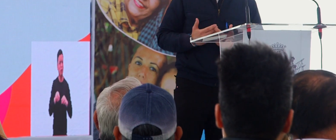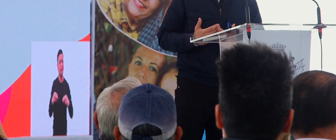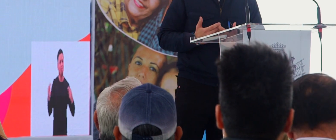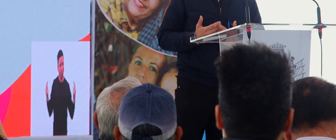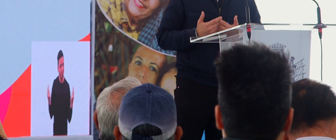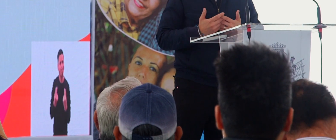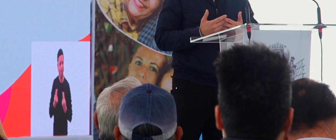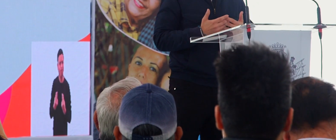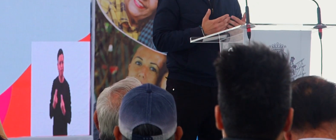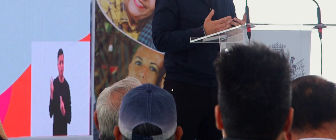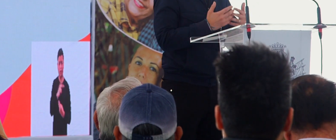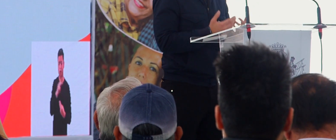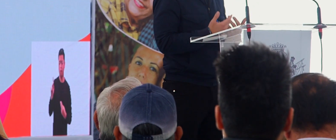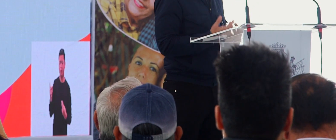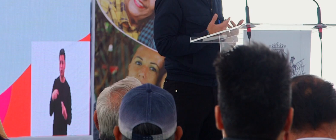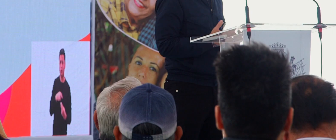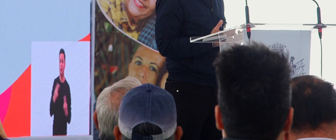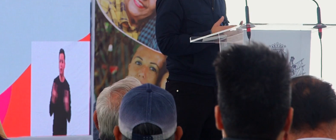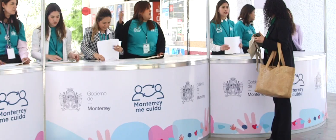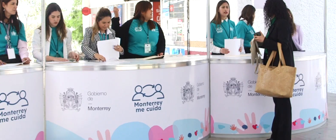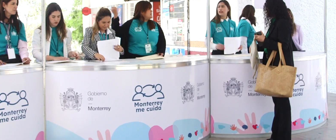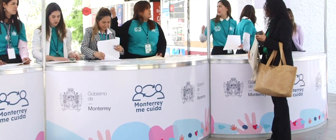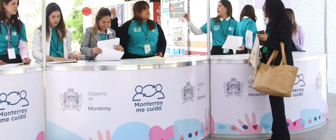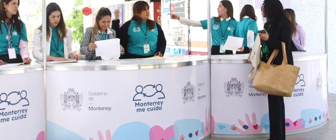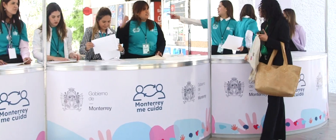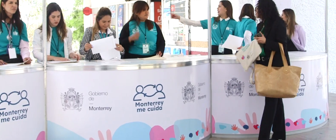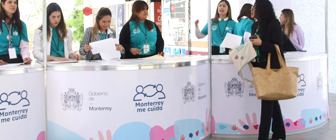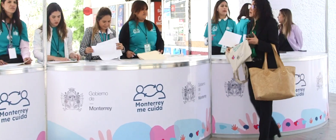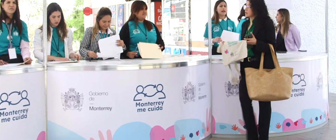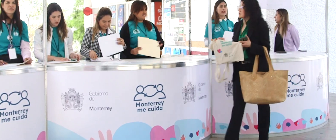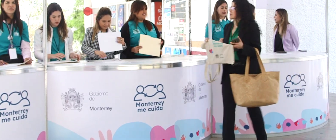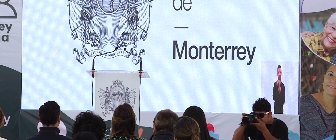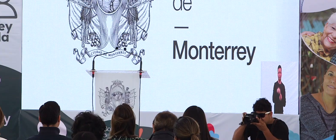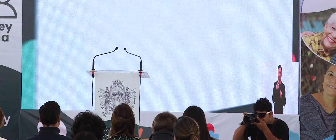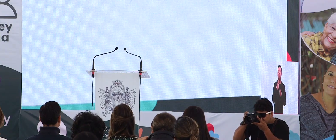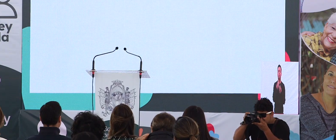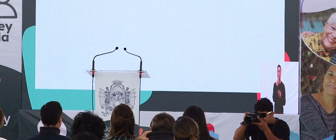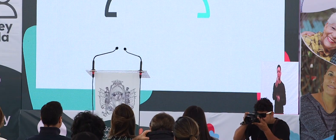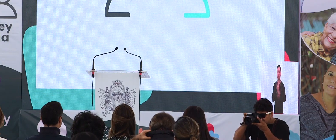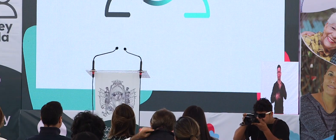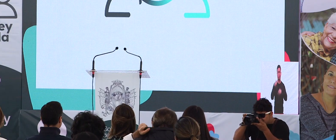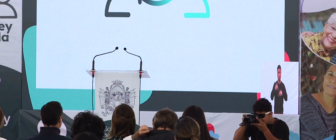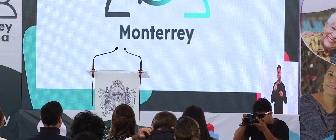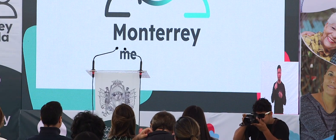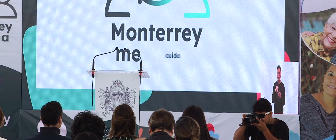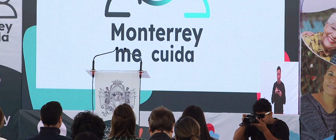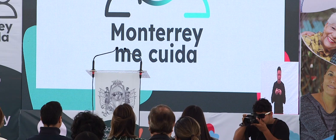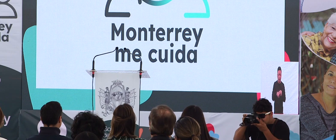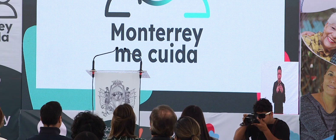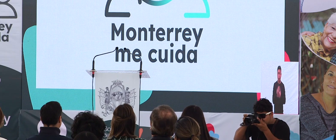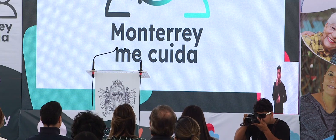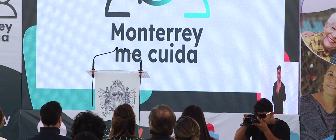necesario para todo lo que necesitamos como sociedad. Con el objetivo de brindar apoyo a las personas cuidadoras y a las que requieren